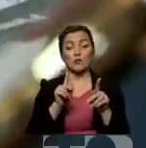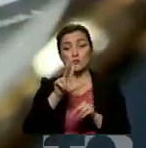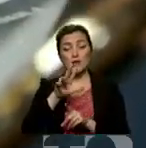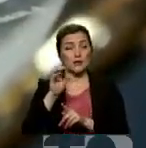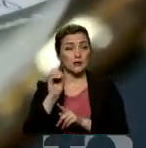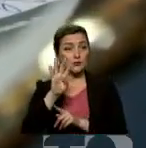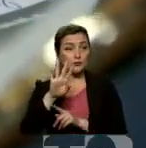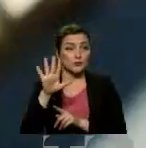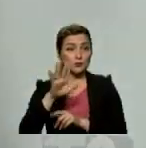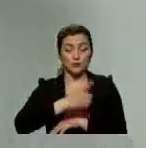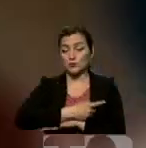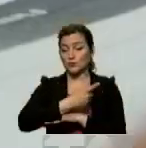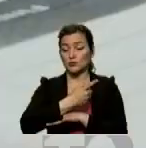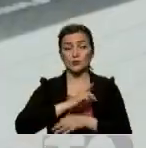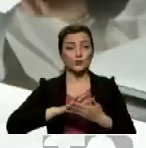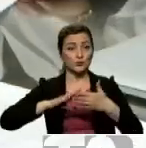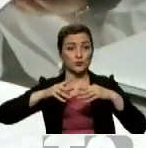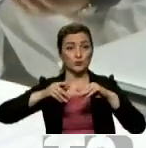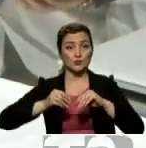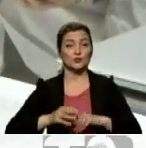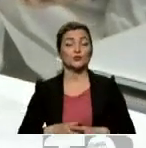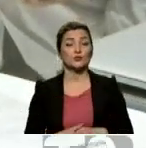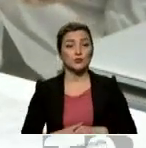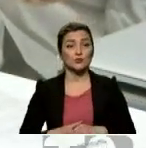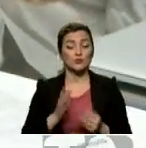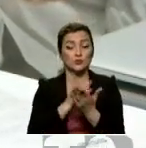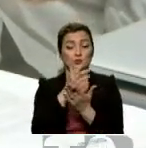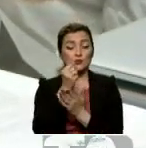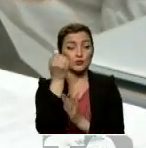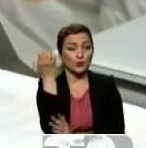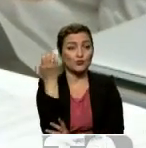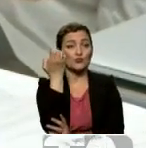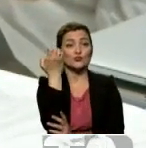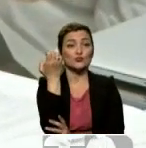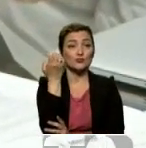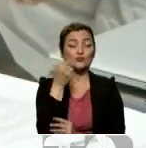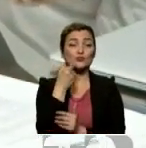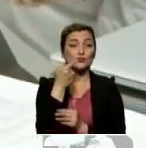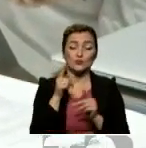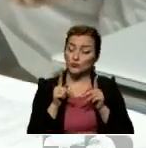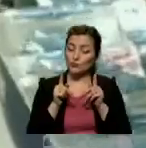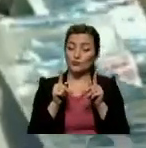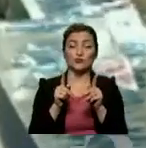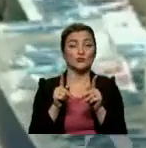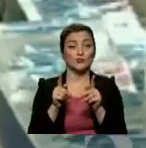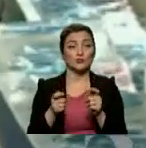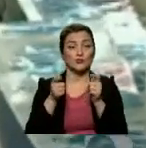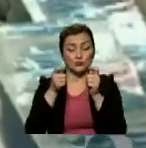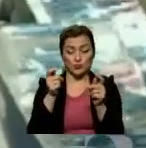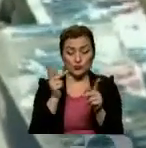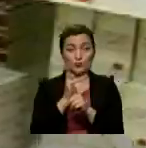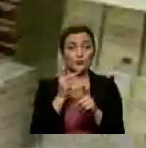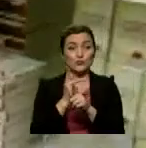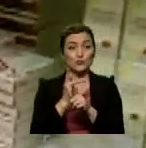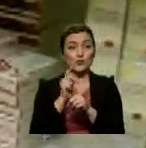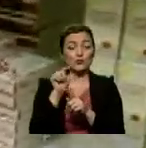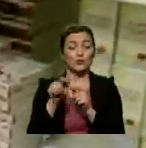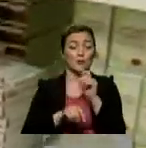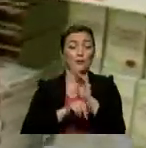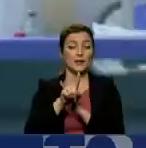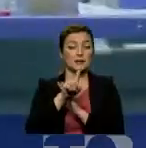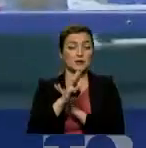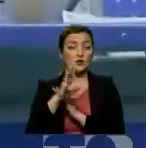30 y 45 días en resolverse. Sin embargo, la compra emergente, asegura Moreira, permitirá abastecerles de insumos y asegurar que los